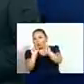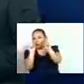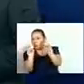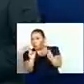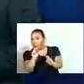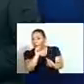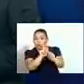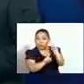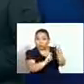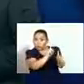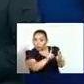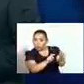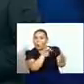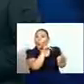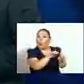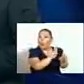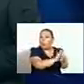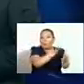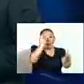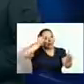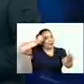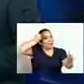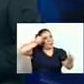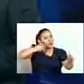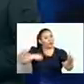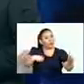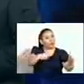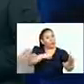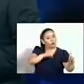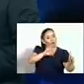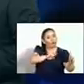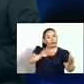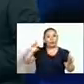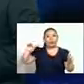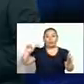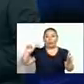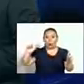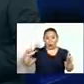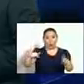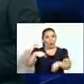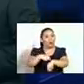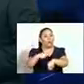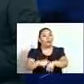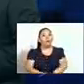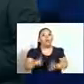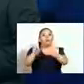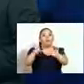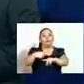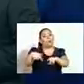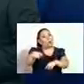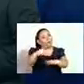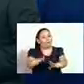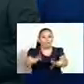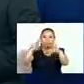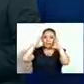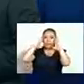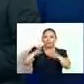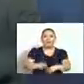escuchar la opinión en este caso del doctor Raúl Melara, fiscal general de la República. 6.30 de la mañana, les pedimos que no se lo pierdan.